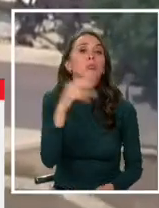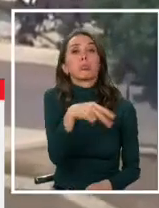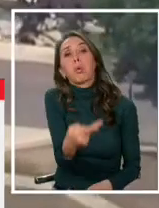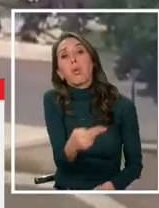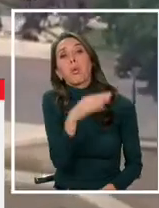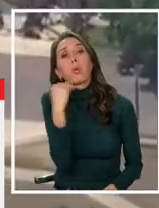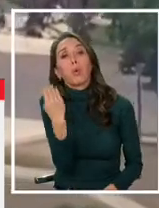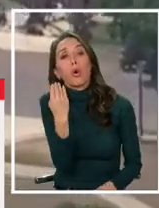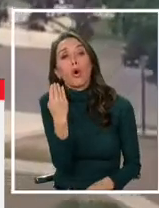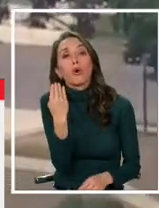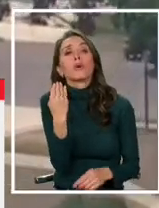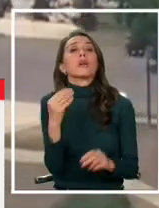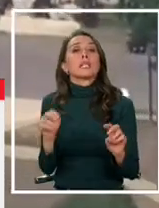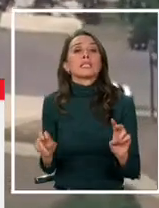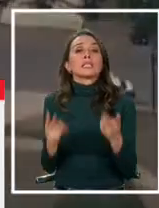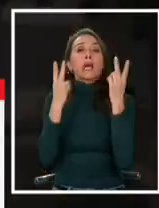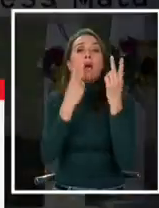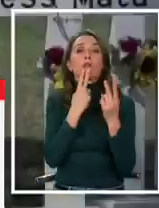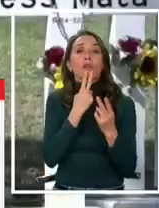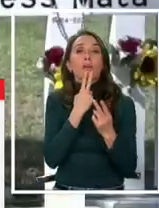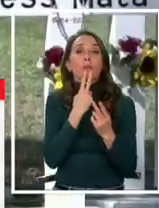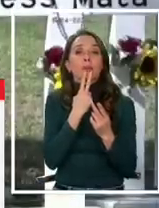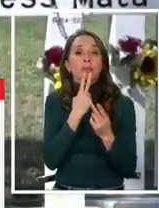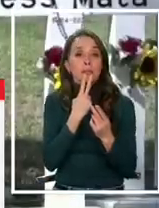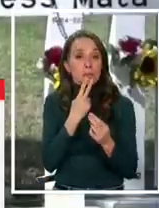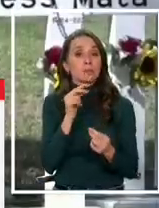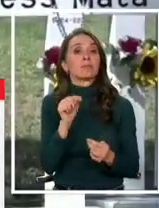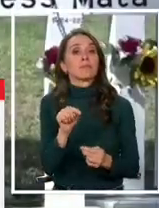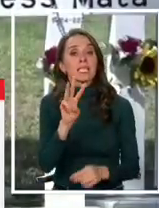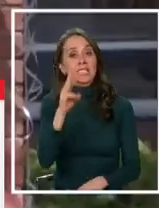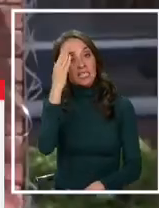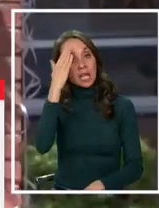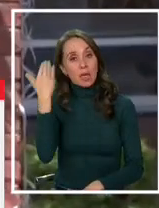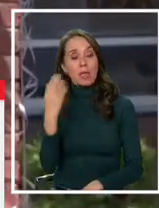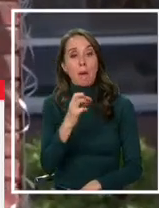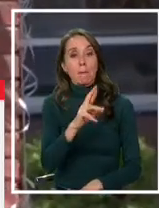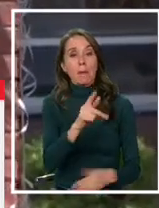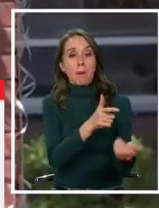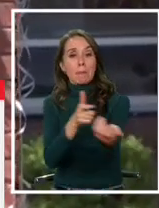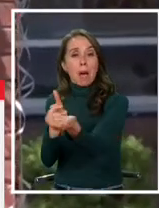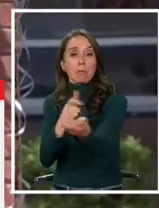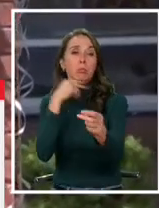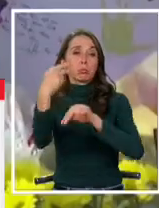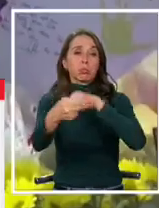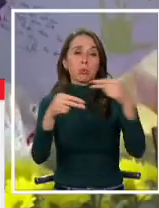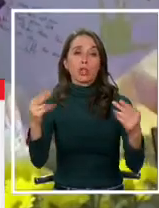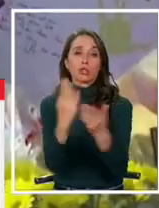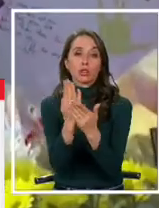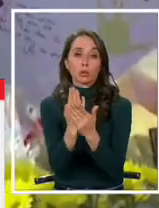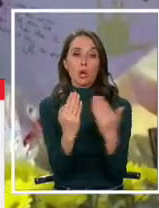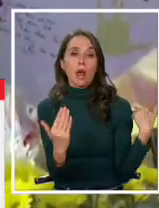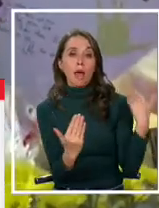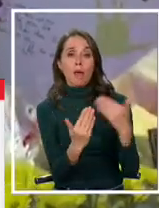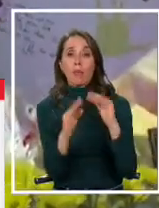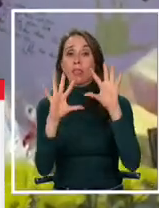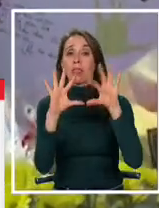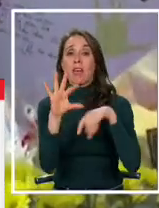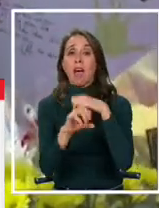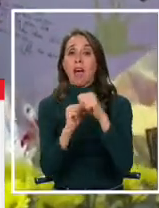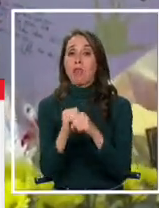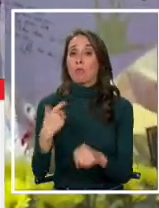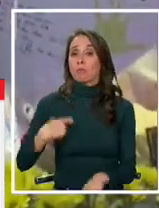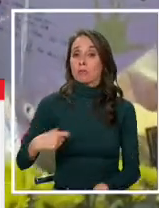logró salir con vida del lugar a tres días de la peor masacre en un colegio en una década ocurrida en Estados